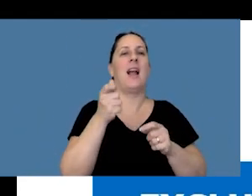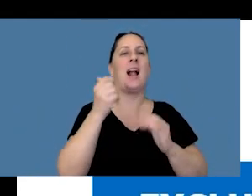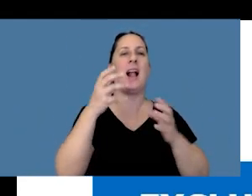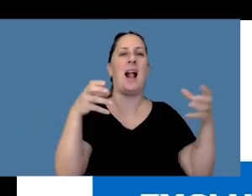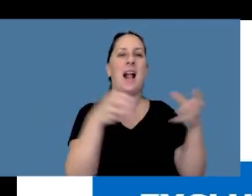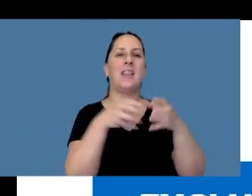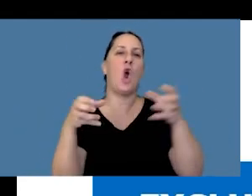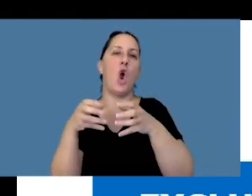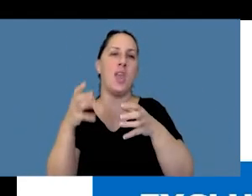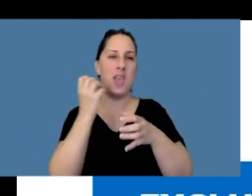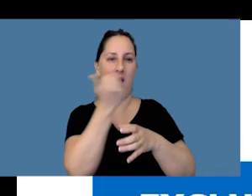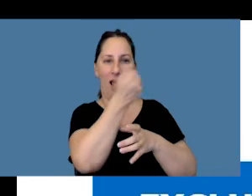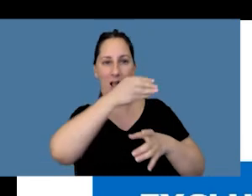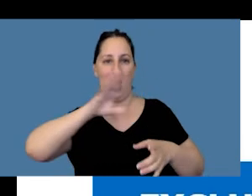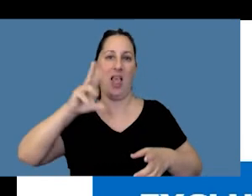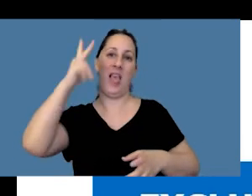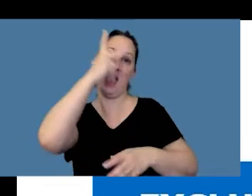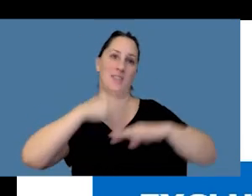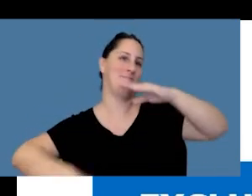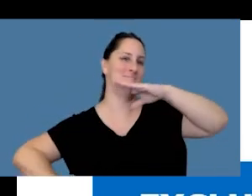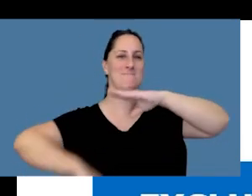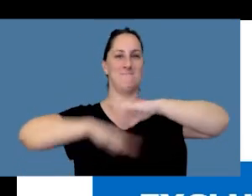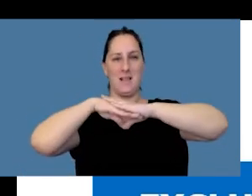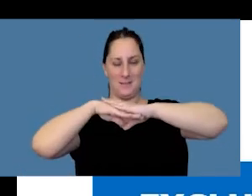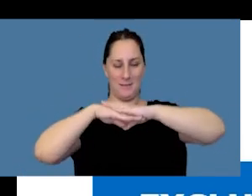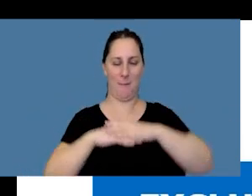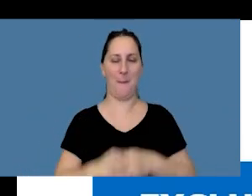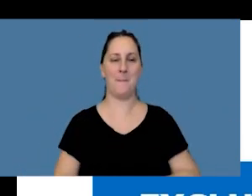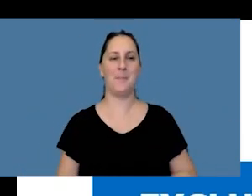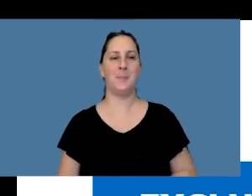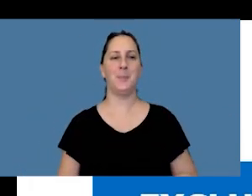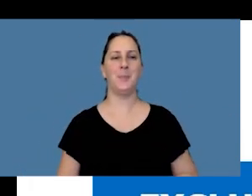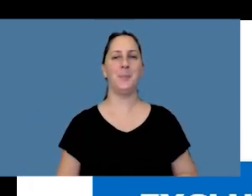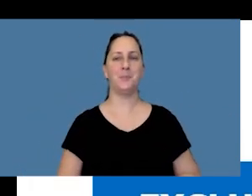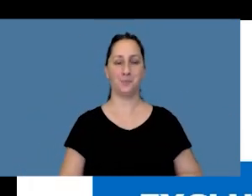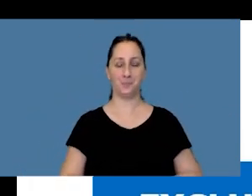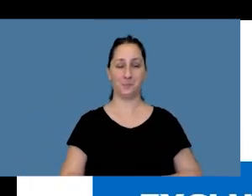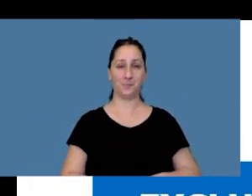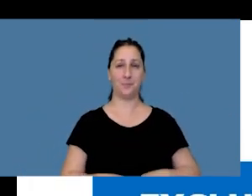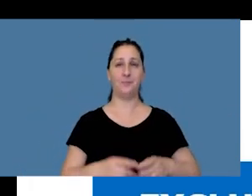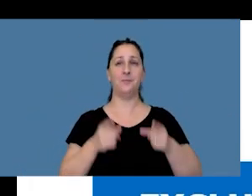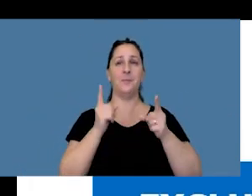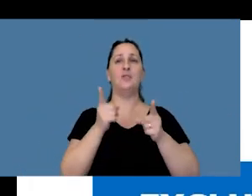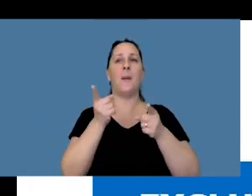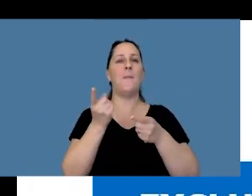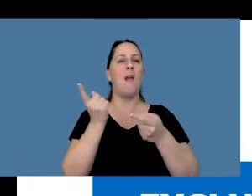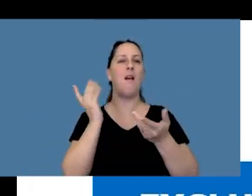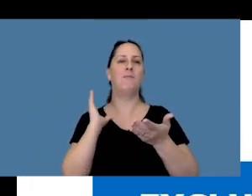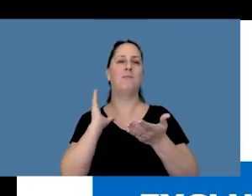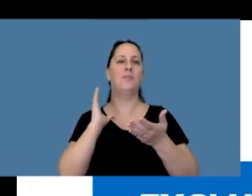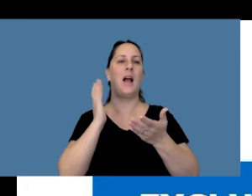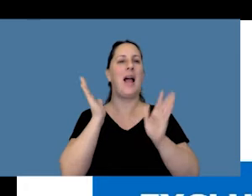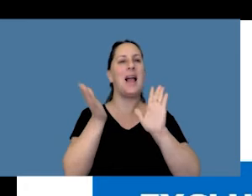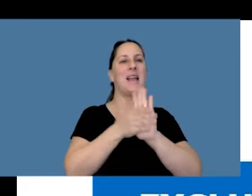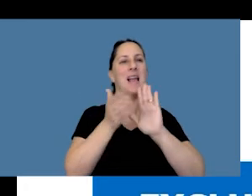categoría H, en este caso, que es la máxima. Obviamente, esto también va a admitir la inversión de la carga de la prueba. Está